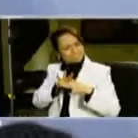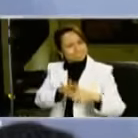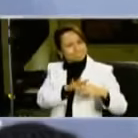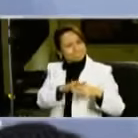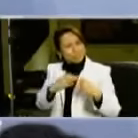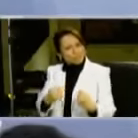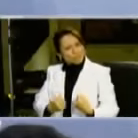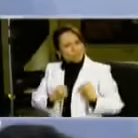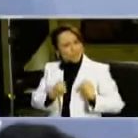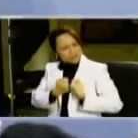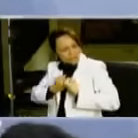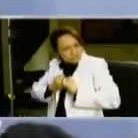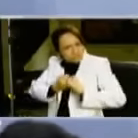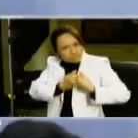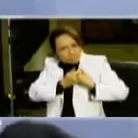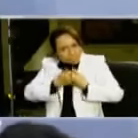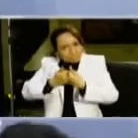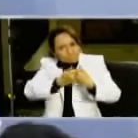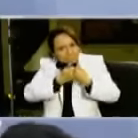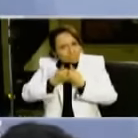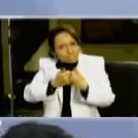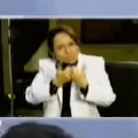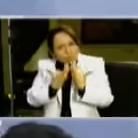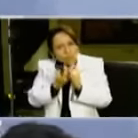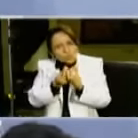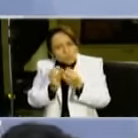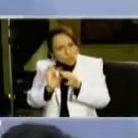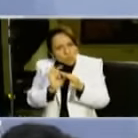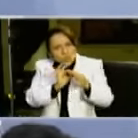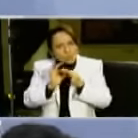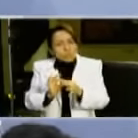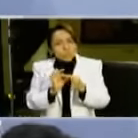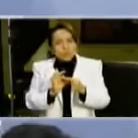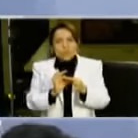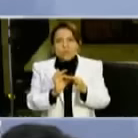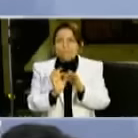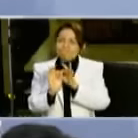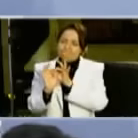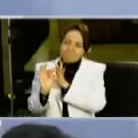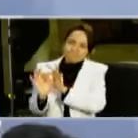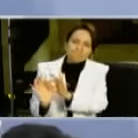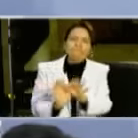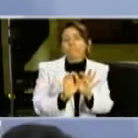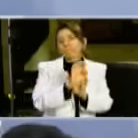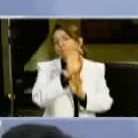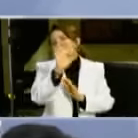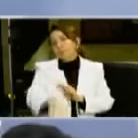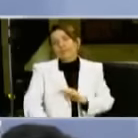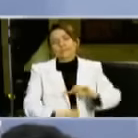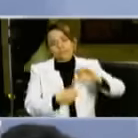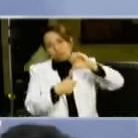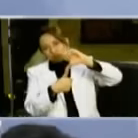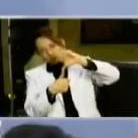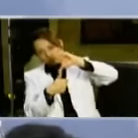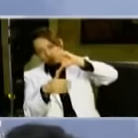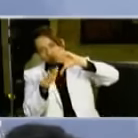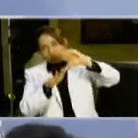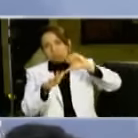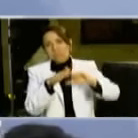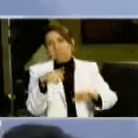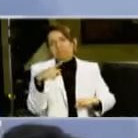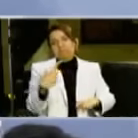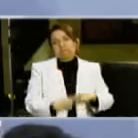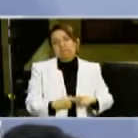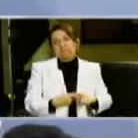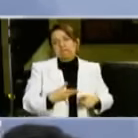existen. A mi juicio, por ejemplo, la unidad de todos los latinoamericanos y del Caribe, y además lo ha dicho el presidente Obama, no lo he